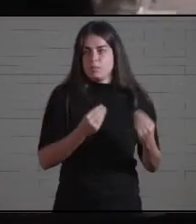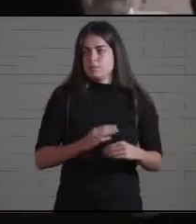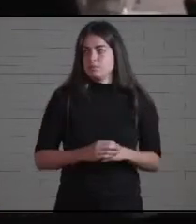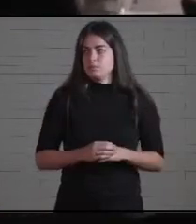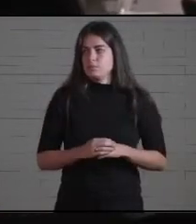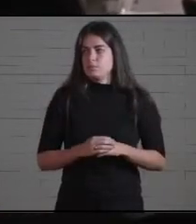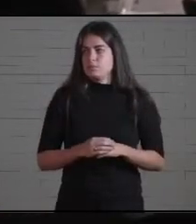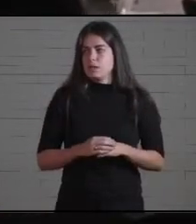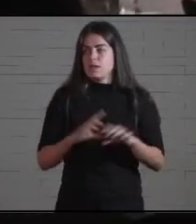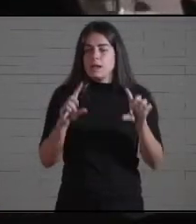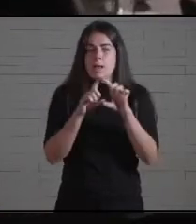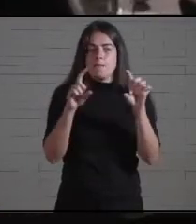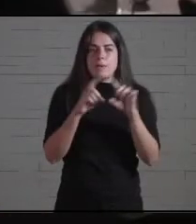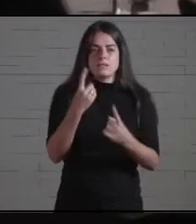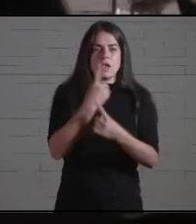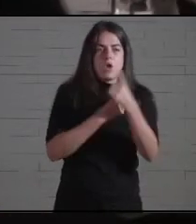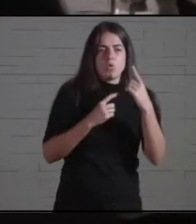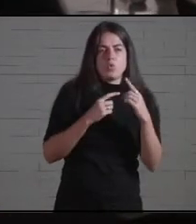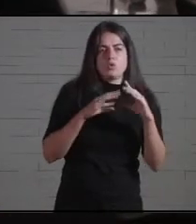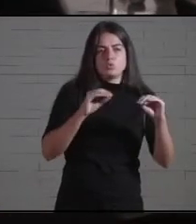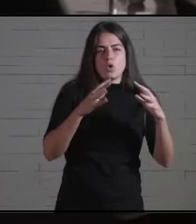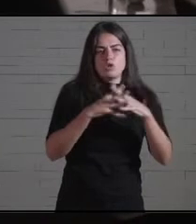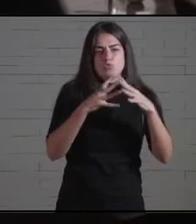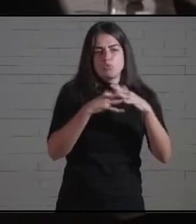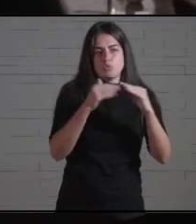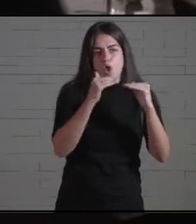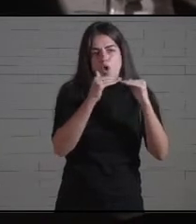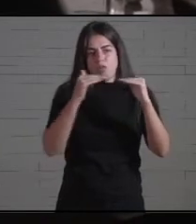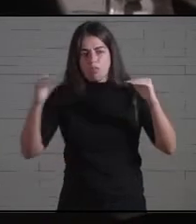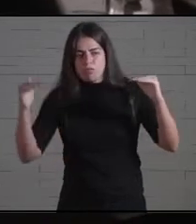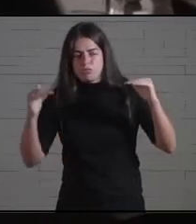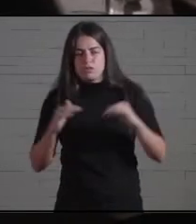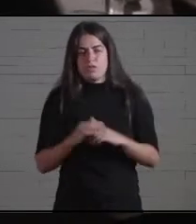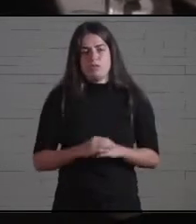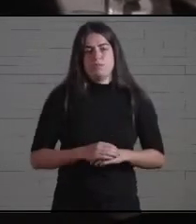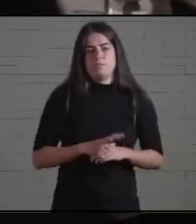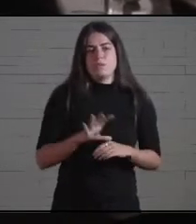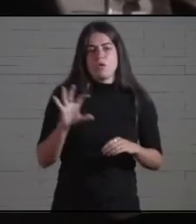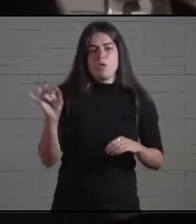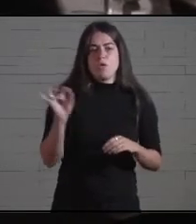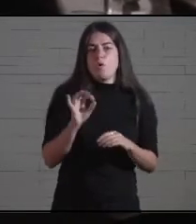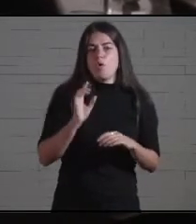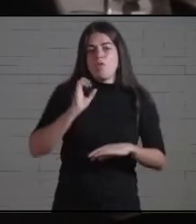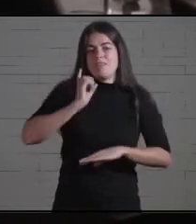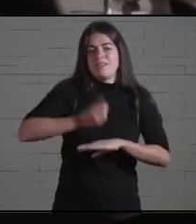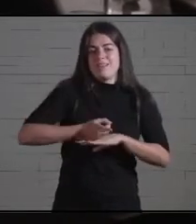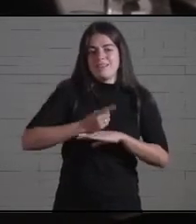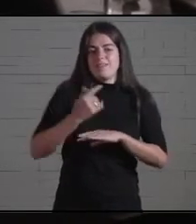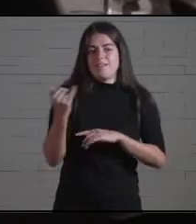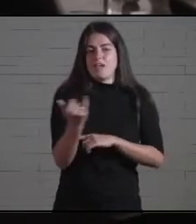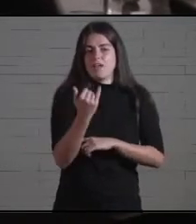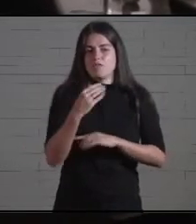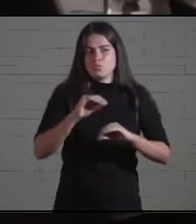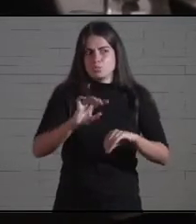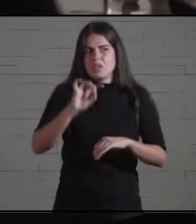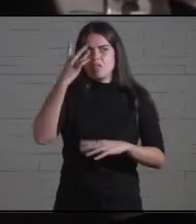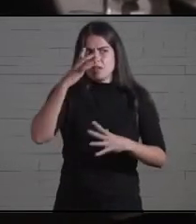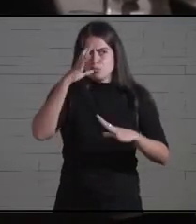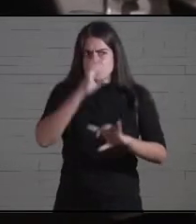una estructura jerárquica muy horizontal o personas directivas que tenían las ideas